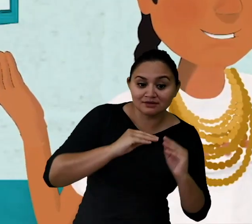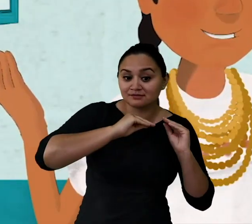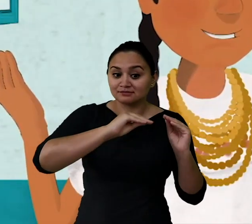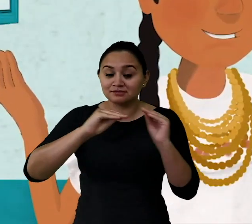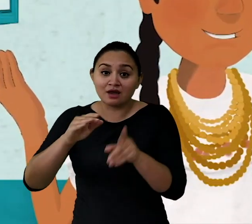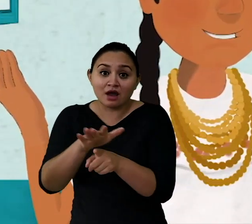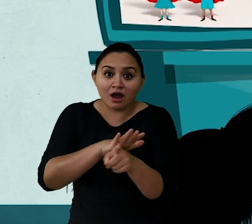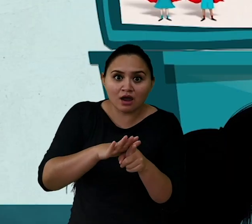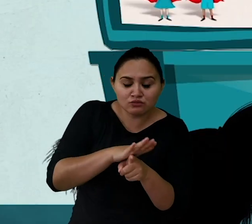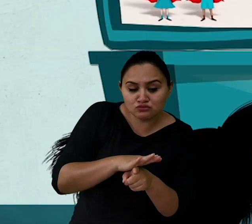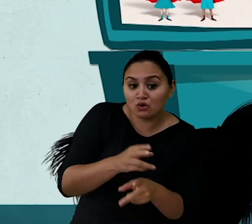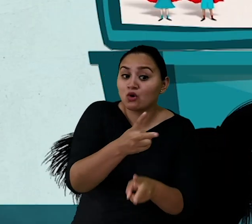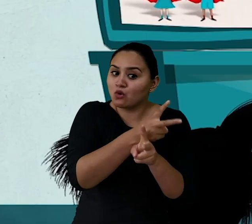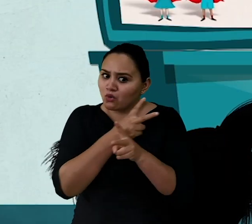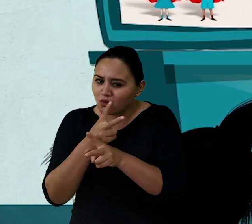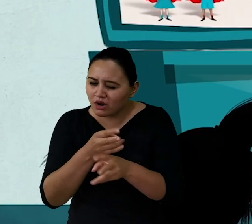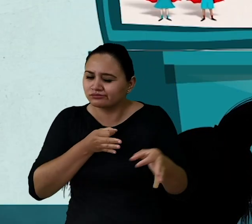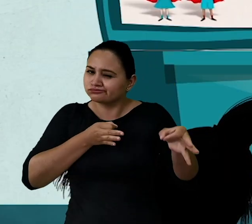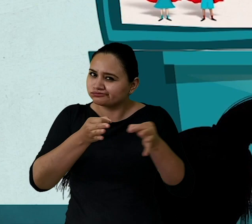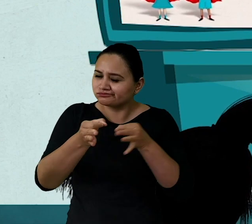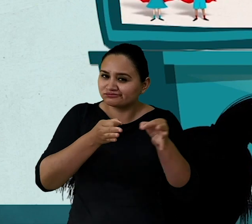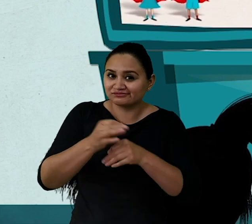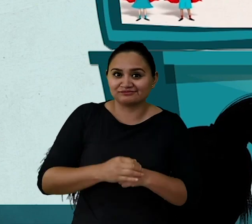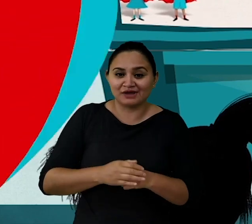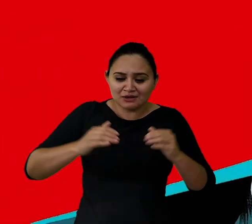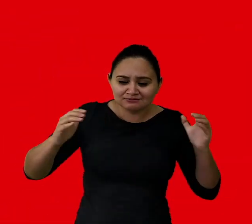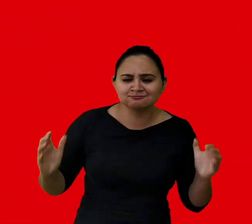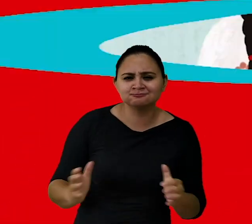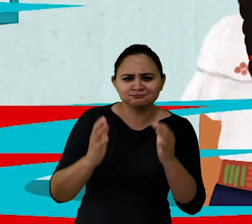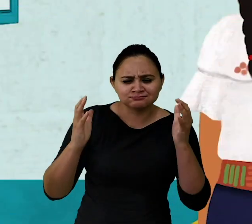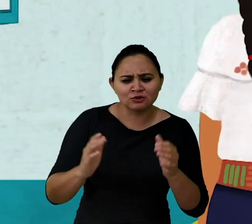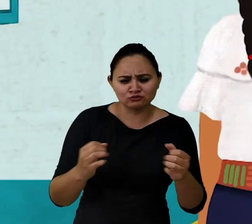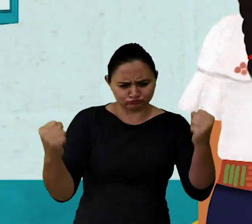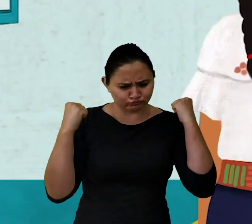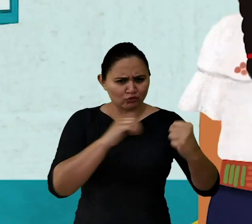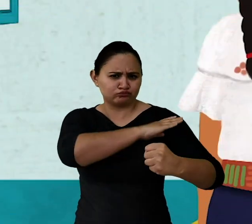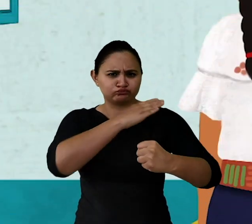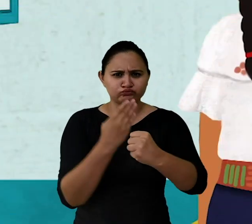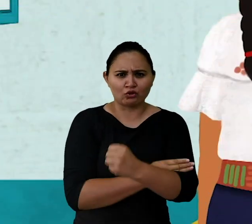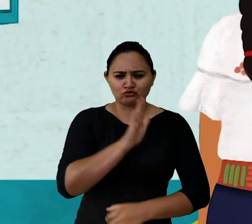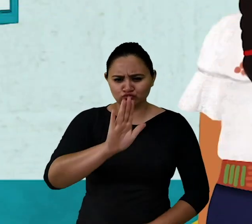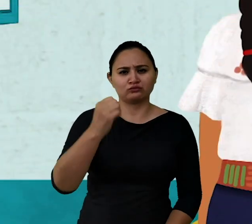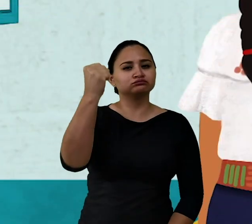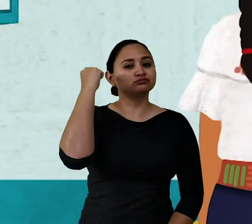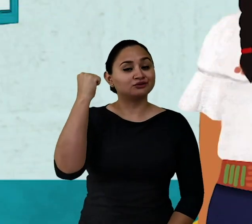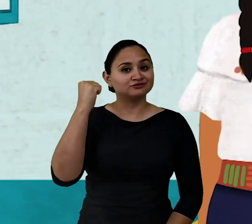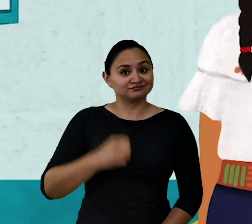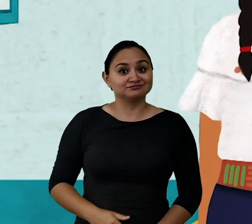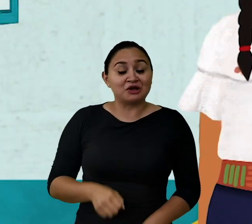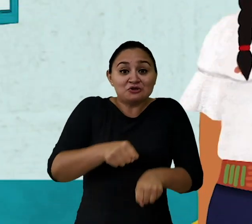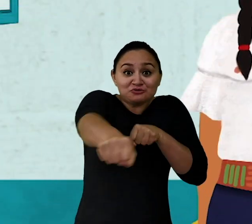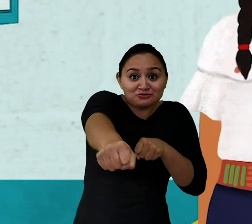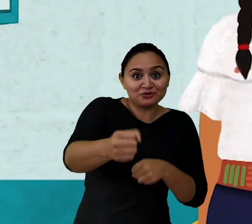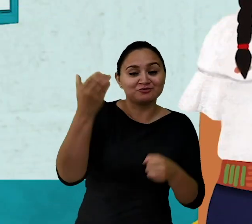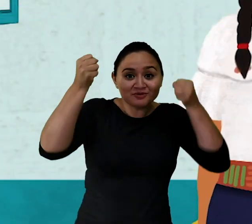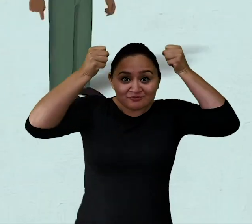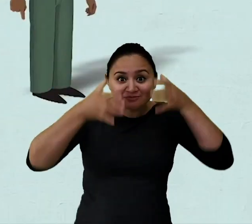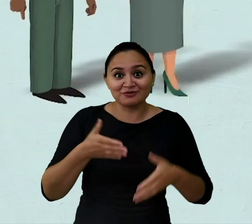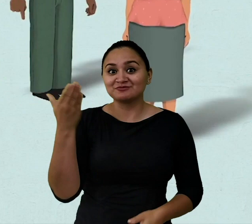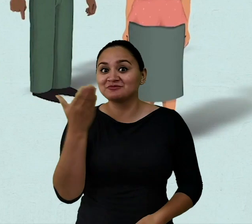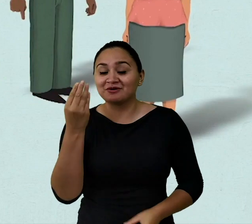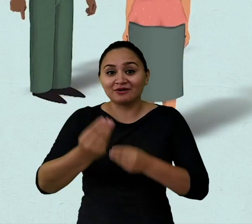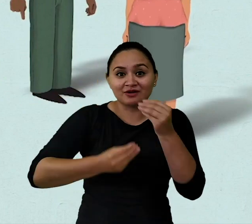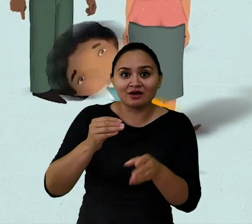atención y les enseña cómo protegerse del abuso sexual. Les motiva a hablar y a defender sus derechos.